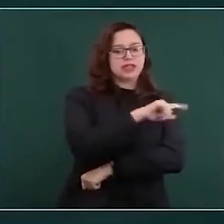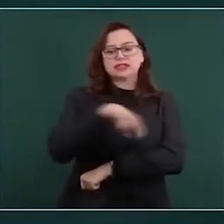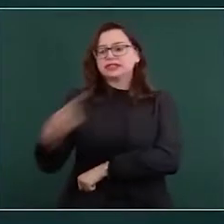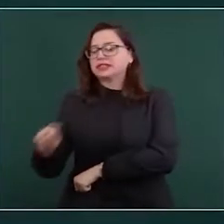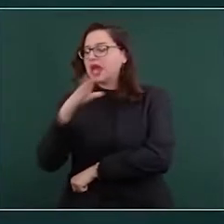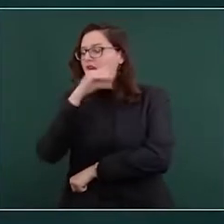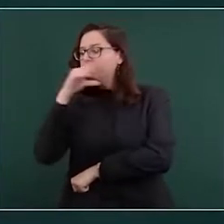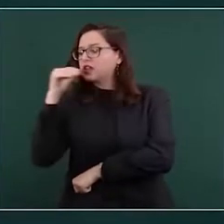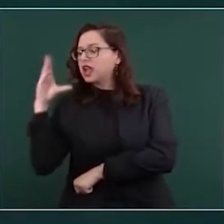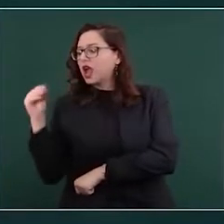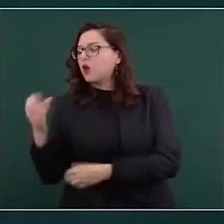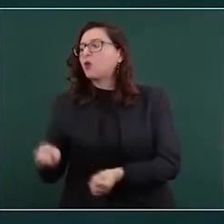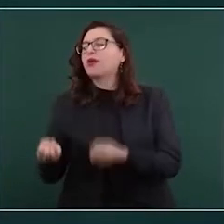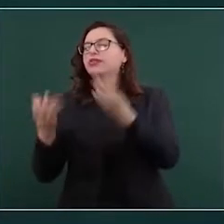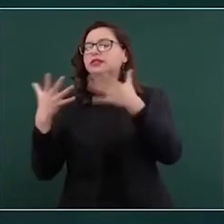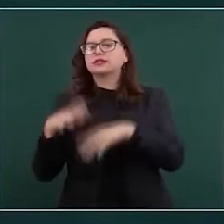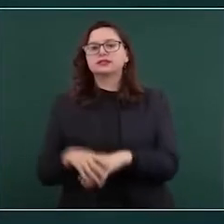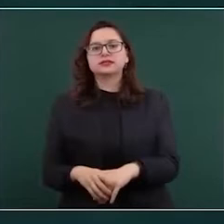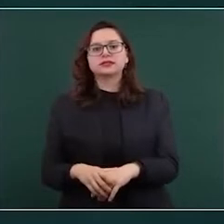en promedio.